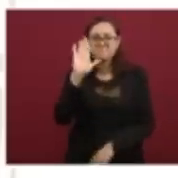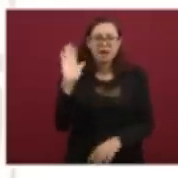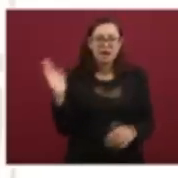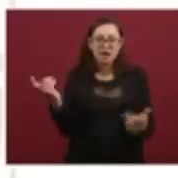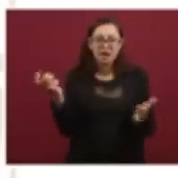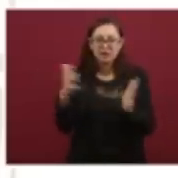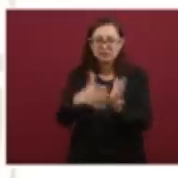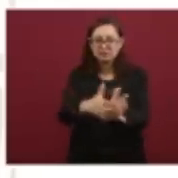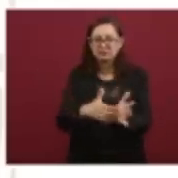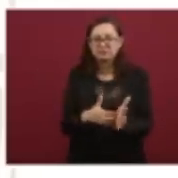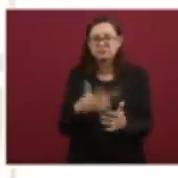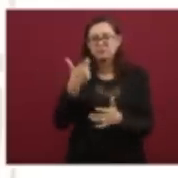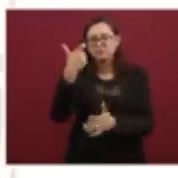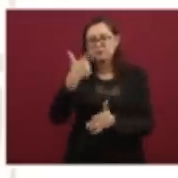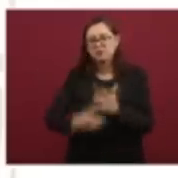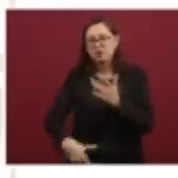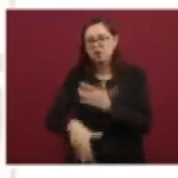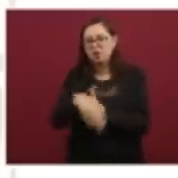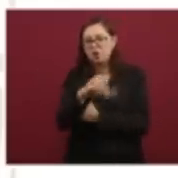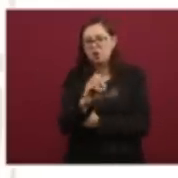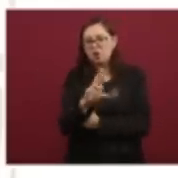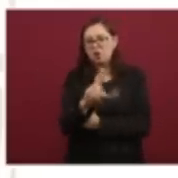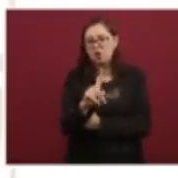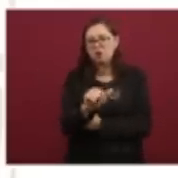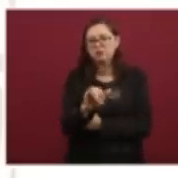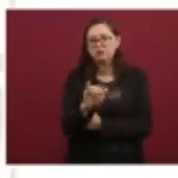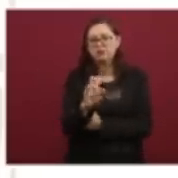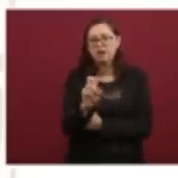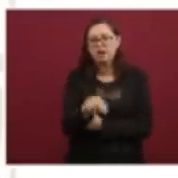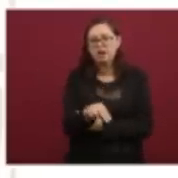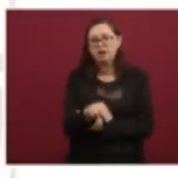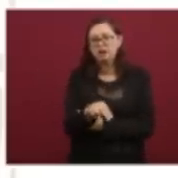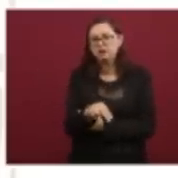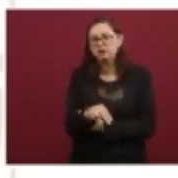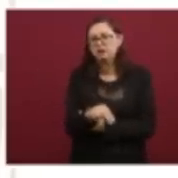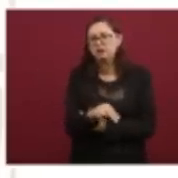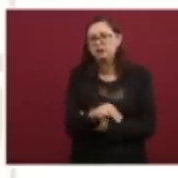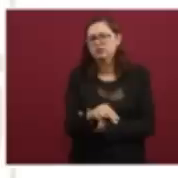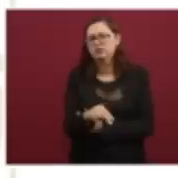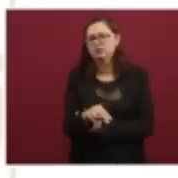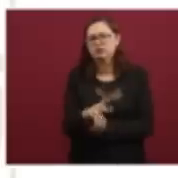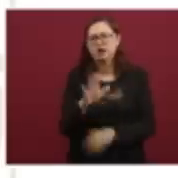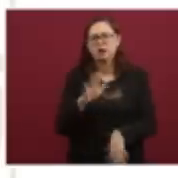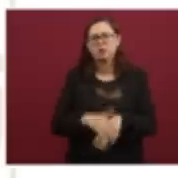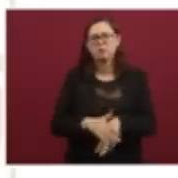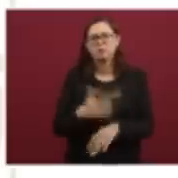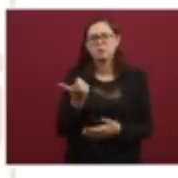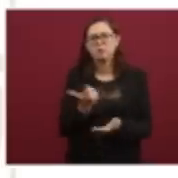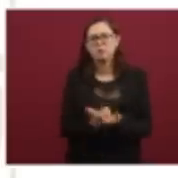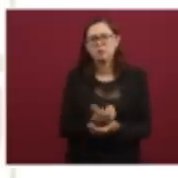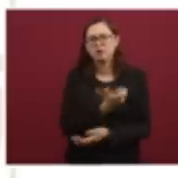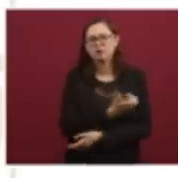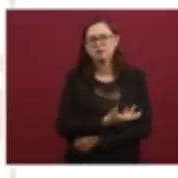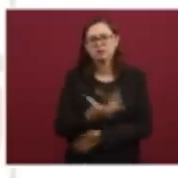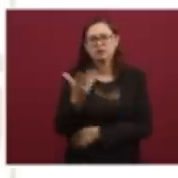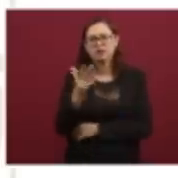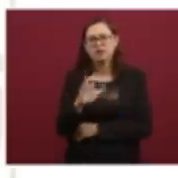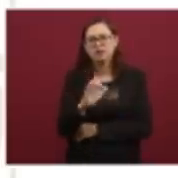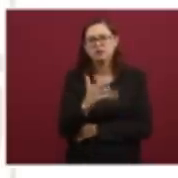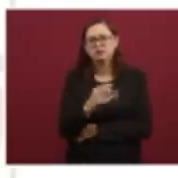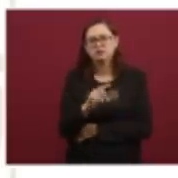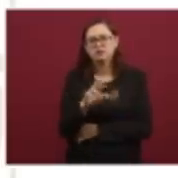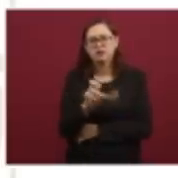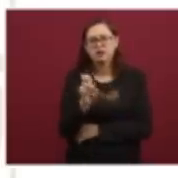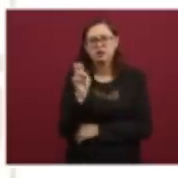pesos 25 centavos, casi al final de la tabla, y la más cara de Chevron, con 20